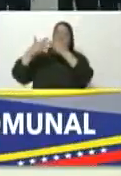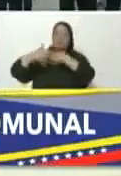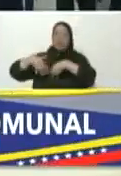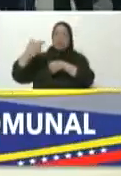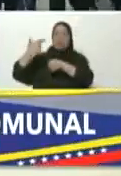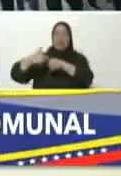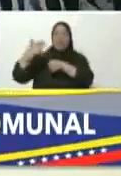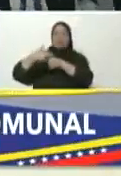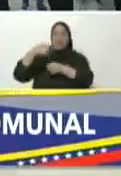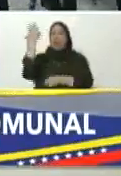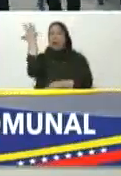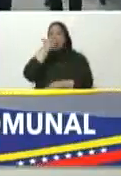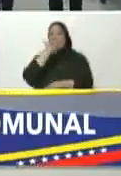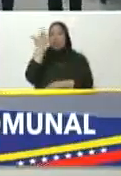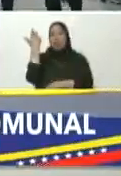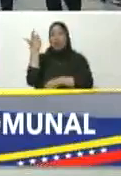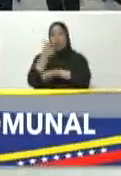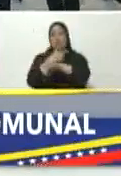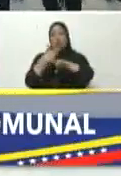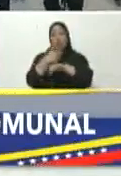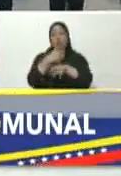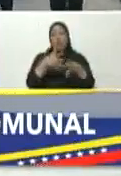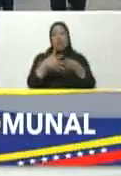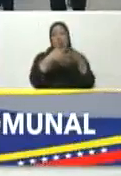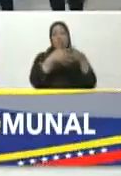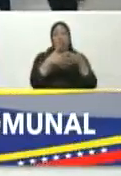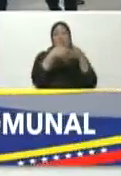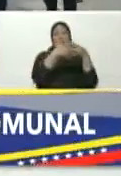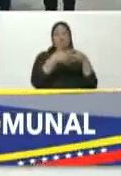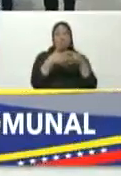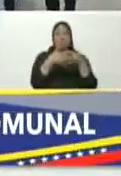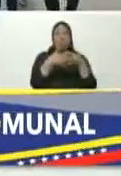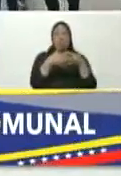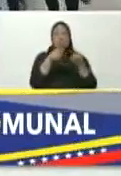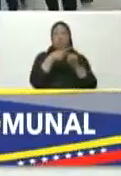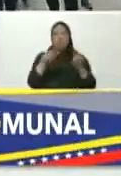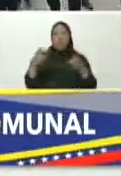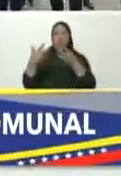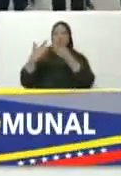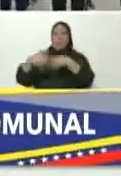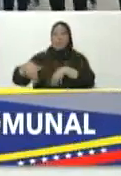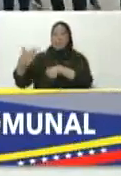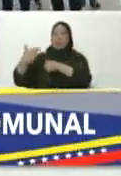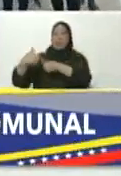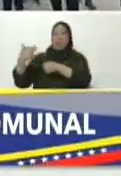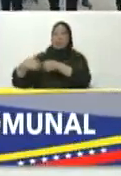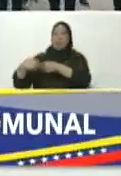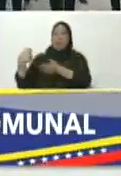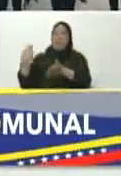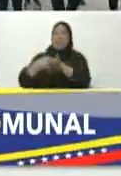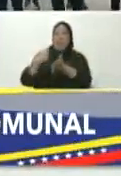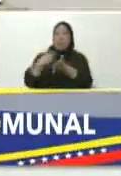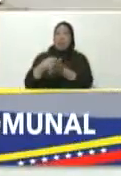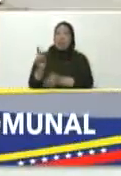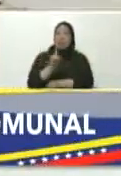capitalista, neoliberal, el rentismo petrolero. El socialismo en lo